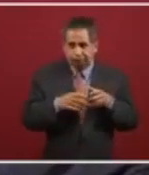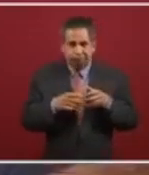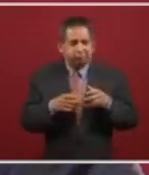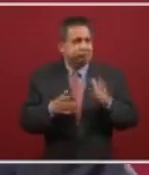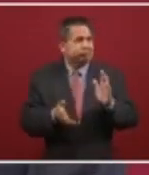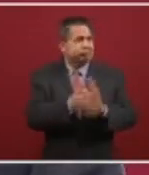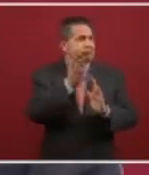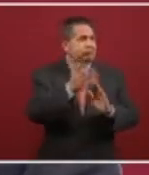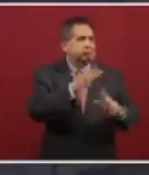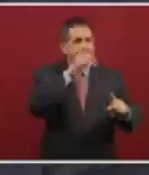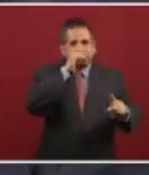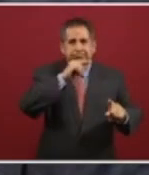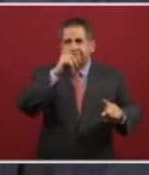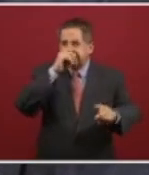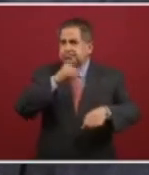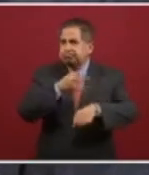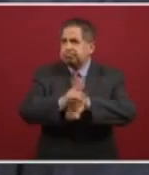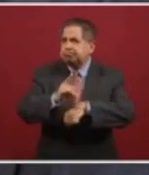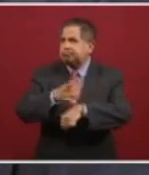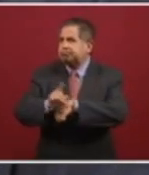obras por todos lados,